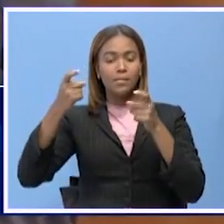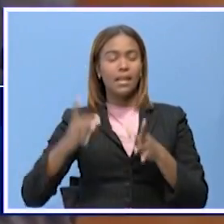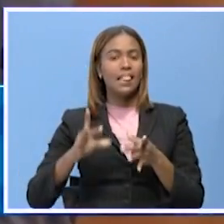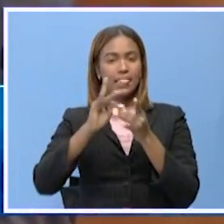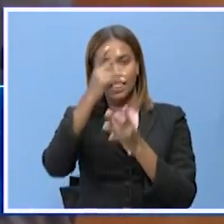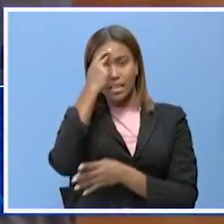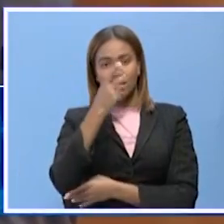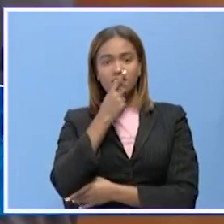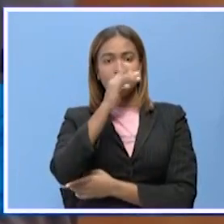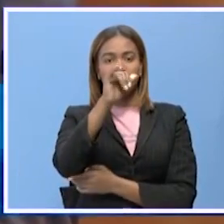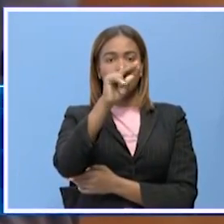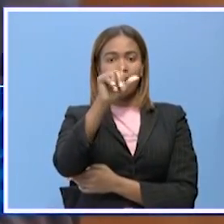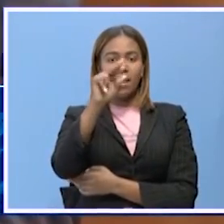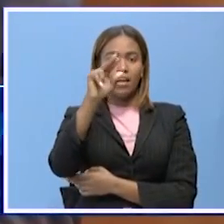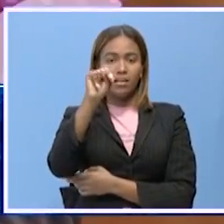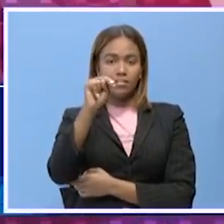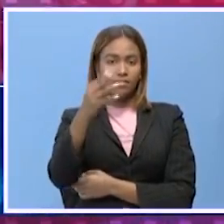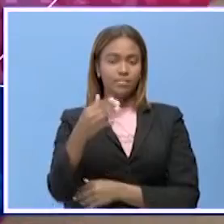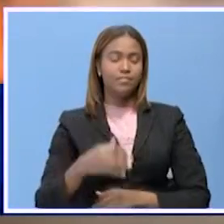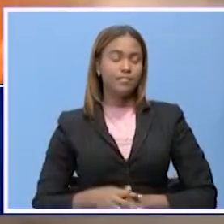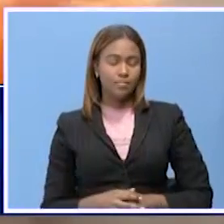la República, Jean Alain Rodríguez.